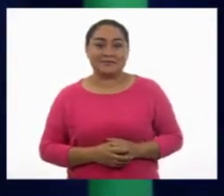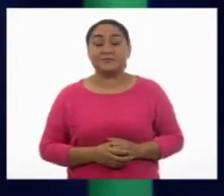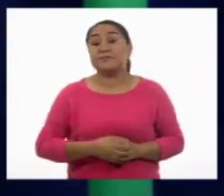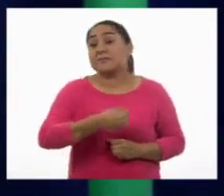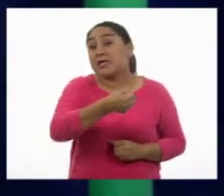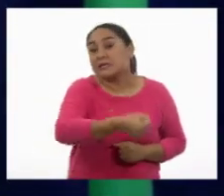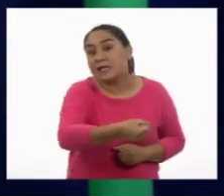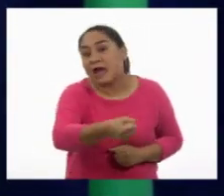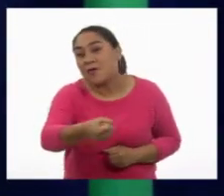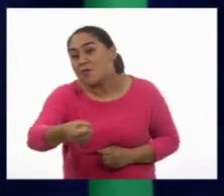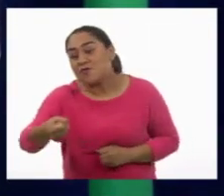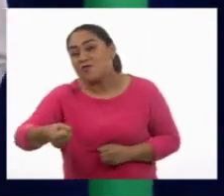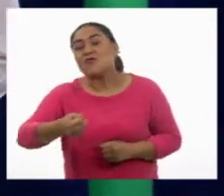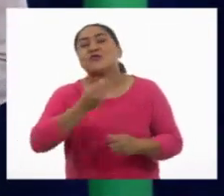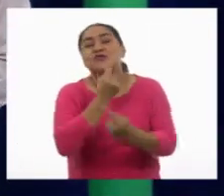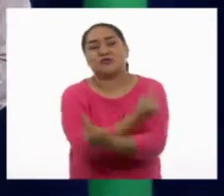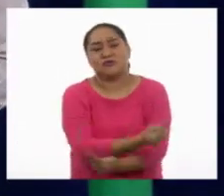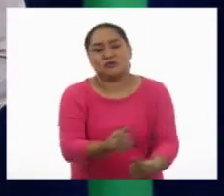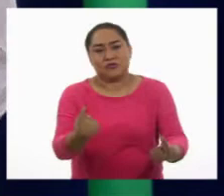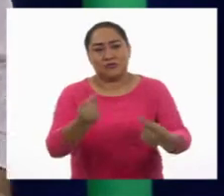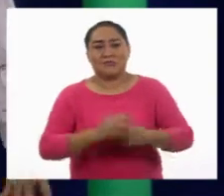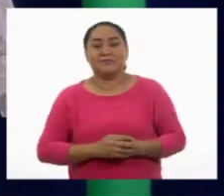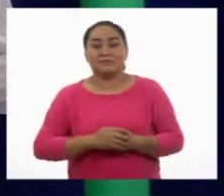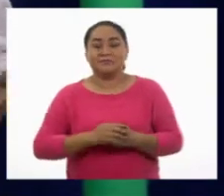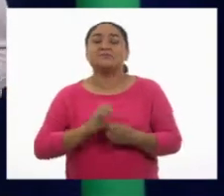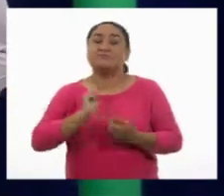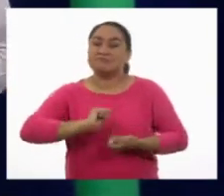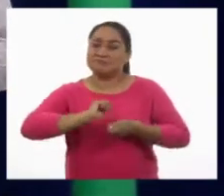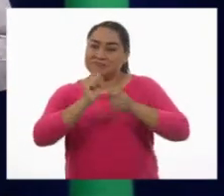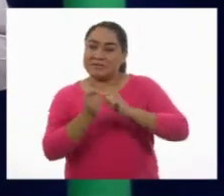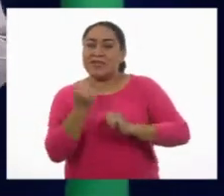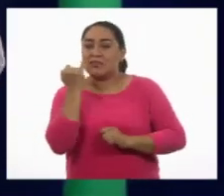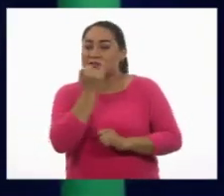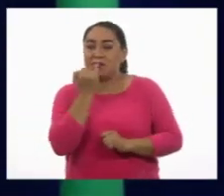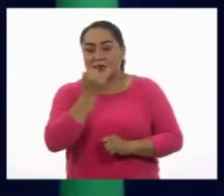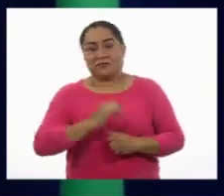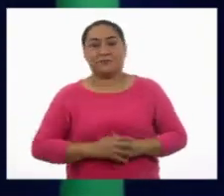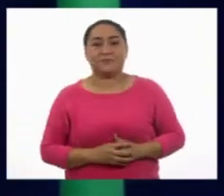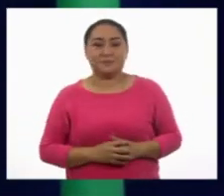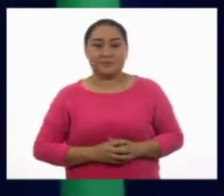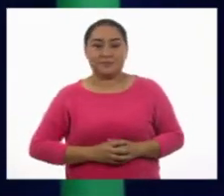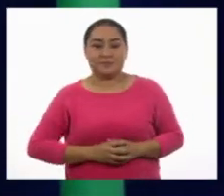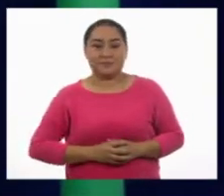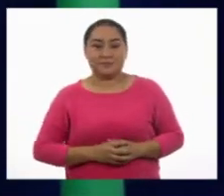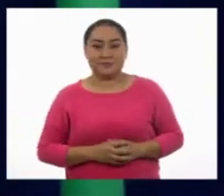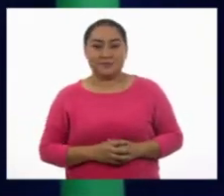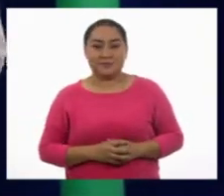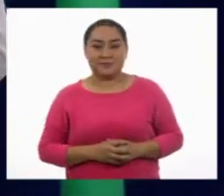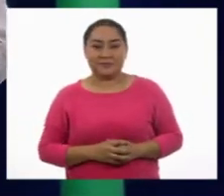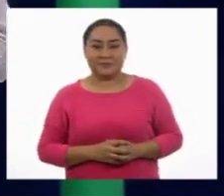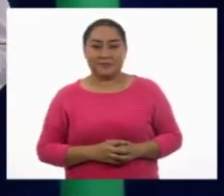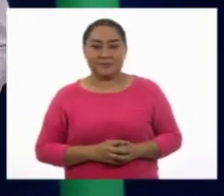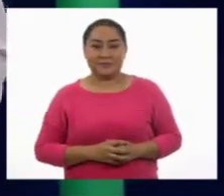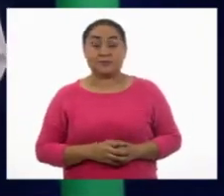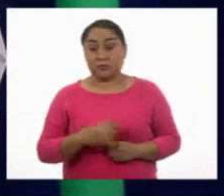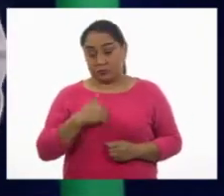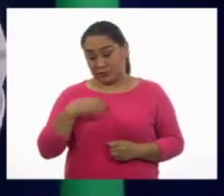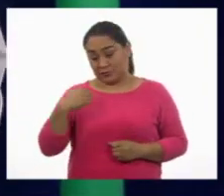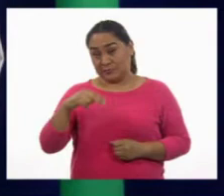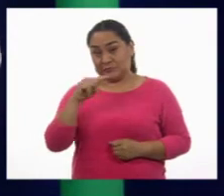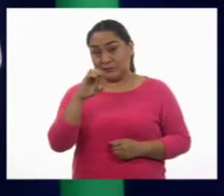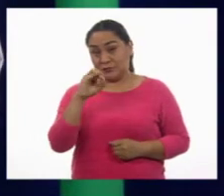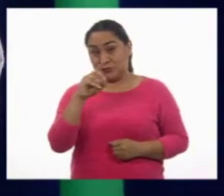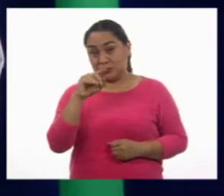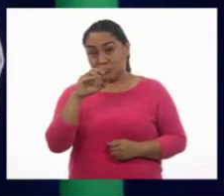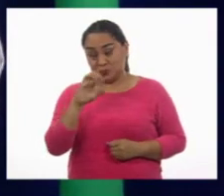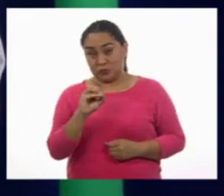Saludos, niñas y niños. ¿Cuálitonale, machitas o machitos? ¿Quiname? ¿Quiname nunca? Soy Teodulo Méndez Ramírez